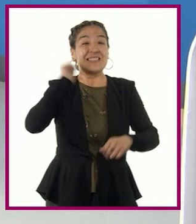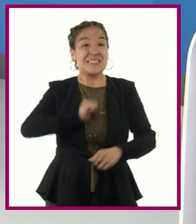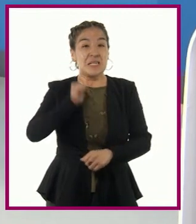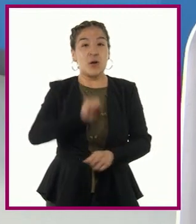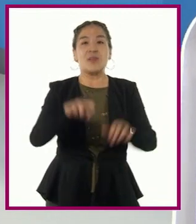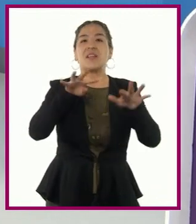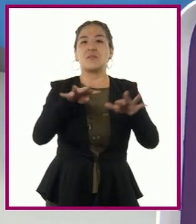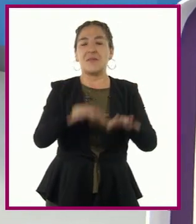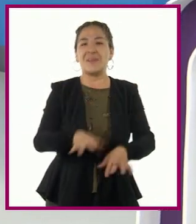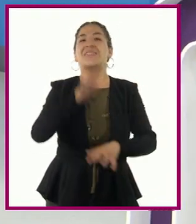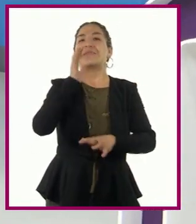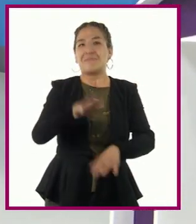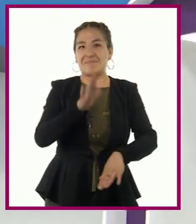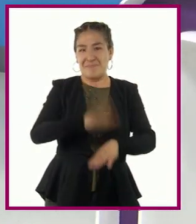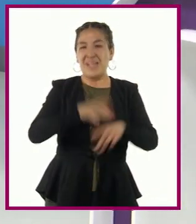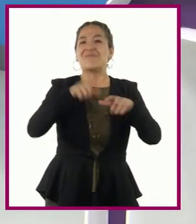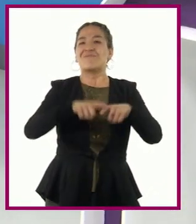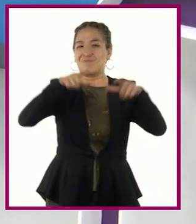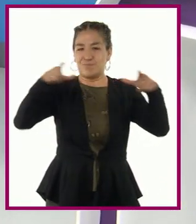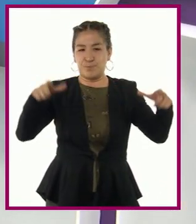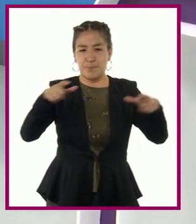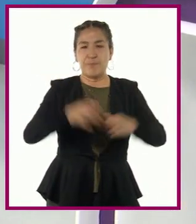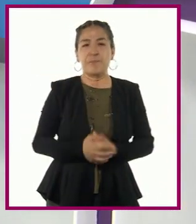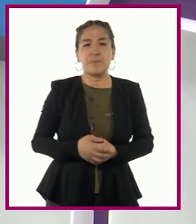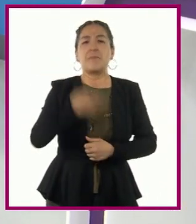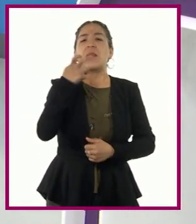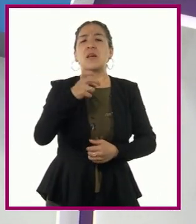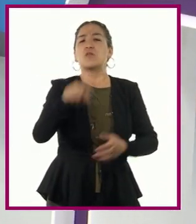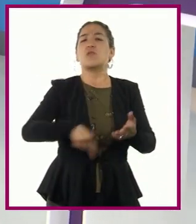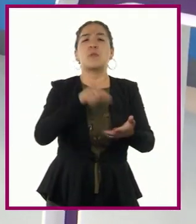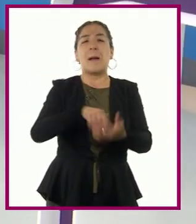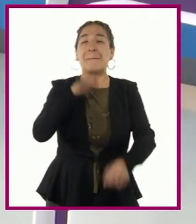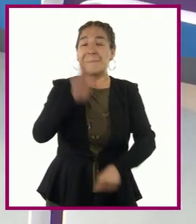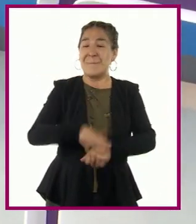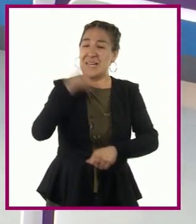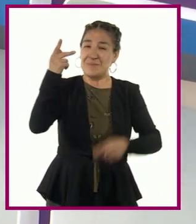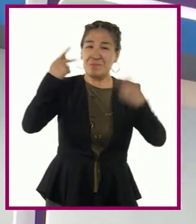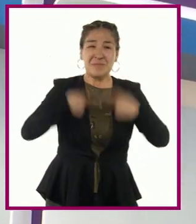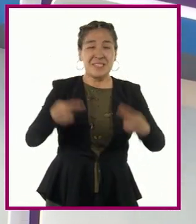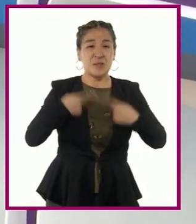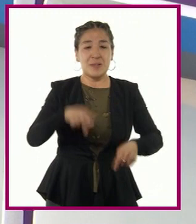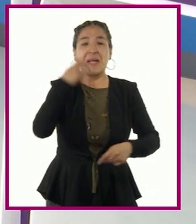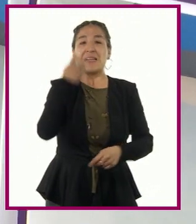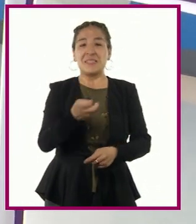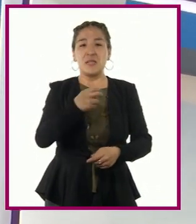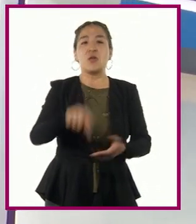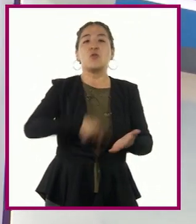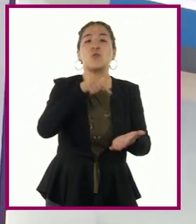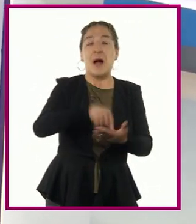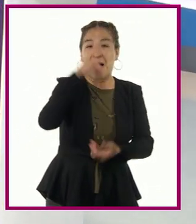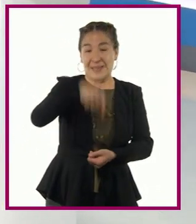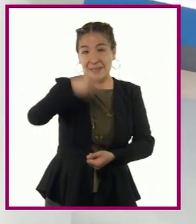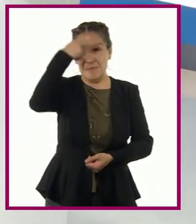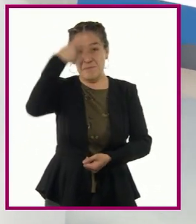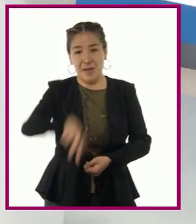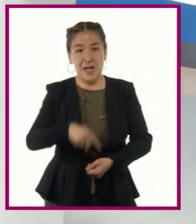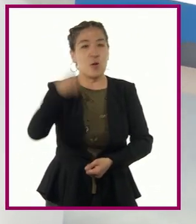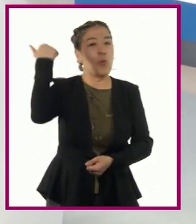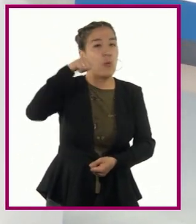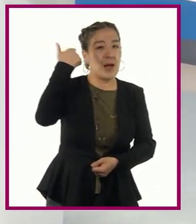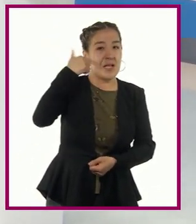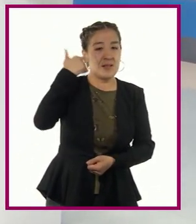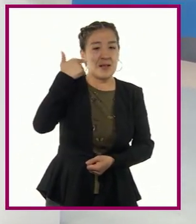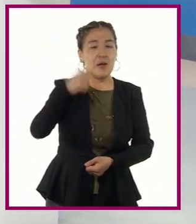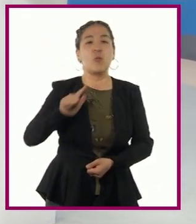XIX. Por otra parte, la concentración de la mayor parte de la población en las intendencias de México,